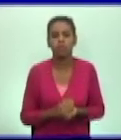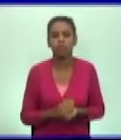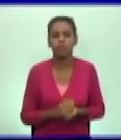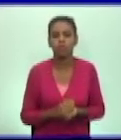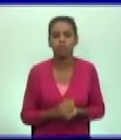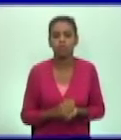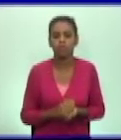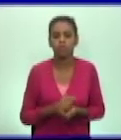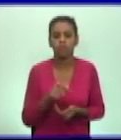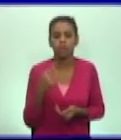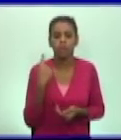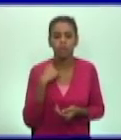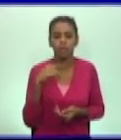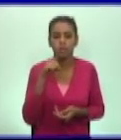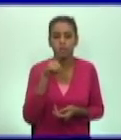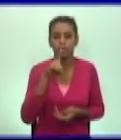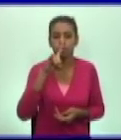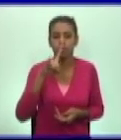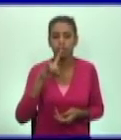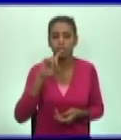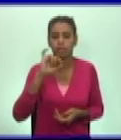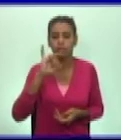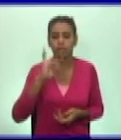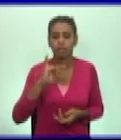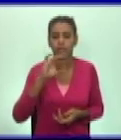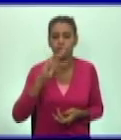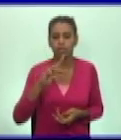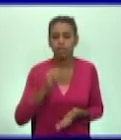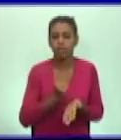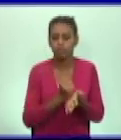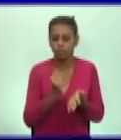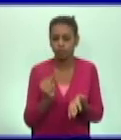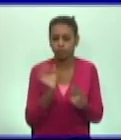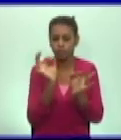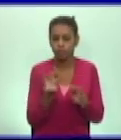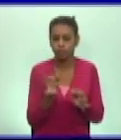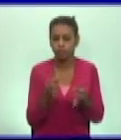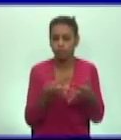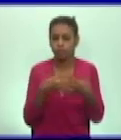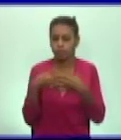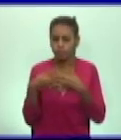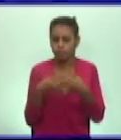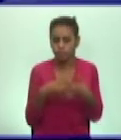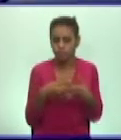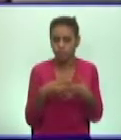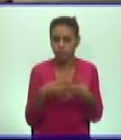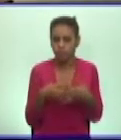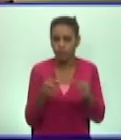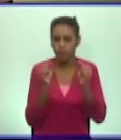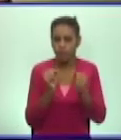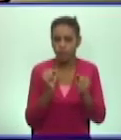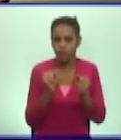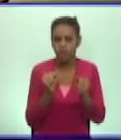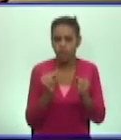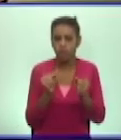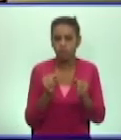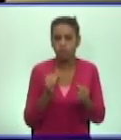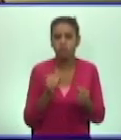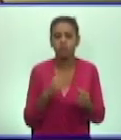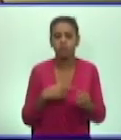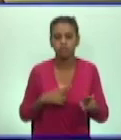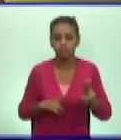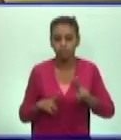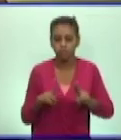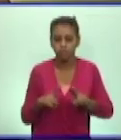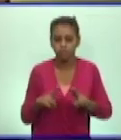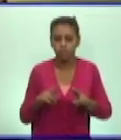de 1973, ¿lo habrá cumplido los Estados Unidos? ¿Habrán sido firmes a ese compromiso de restablecer